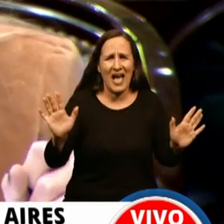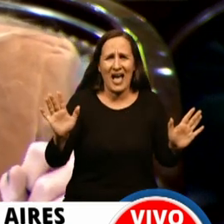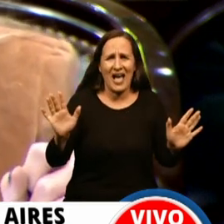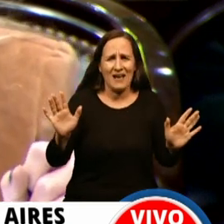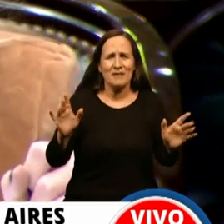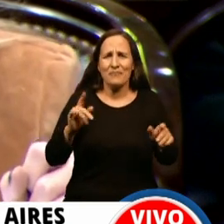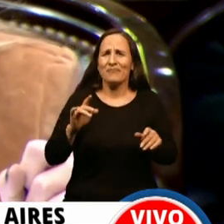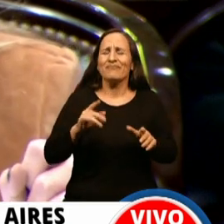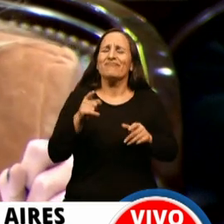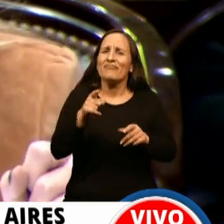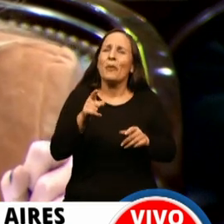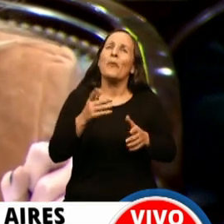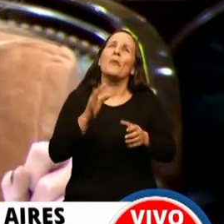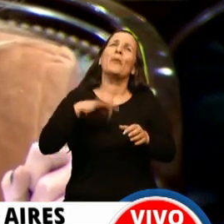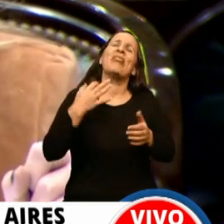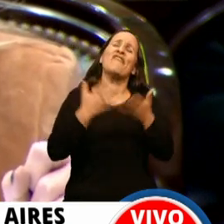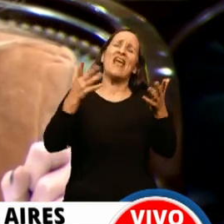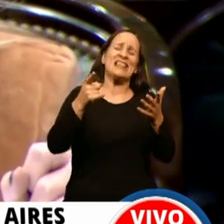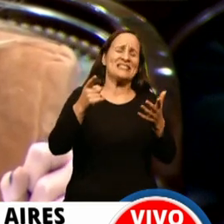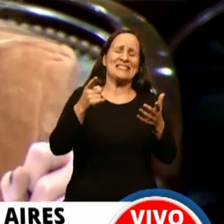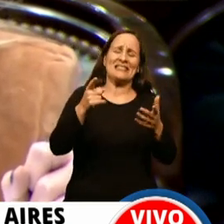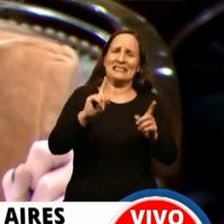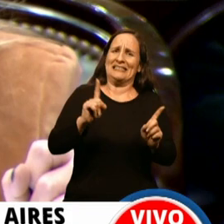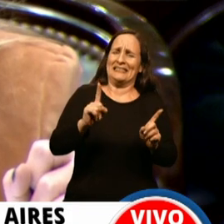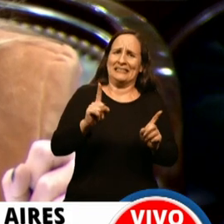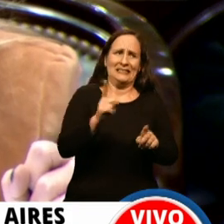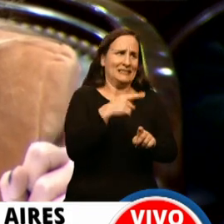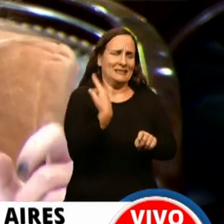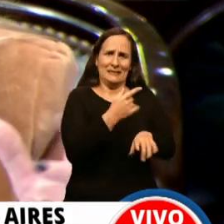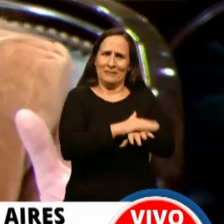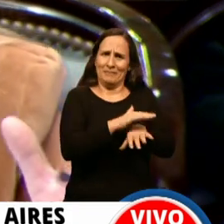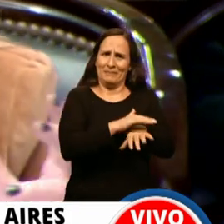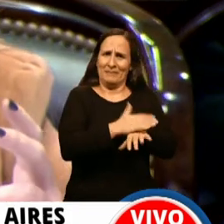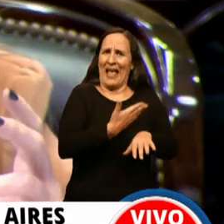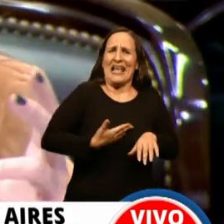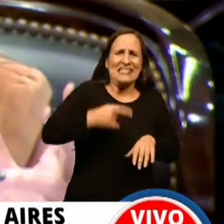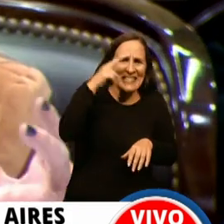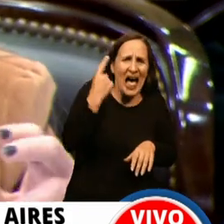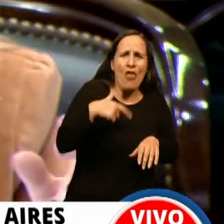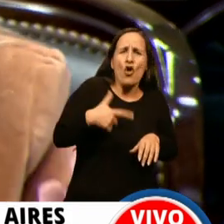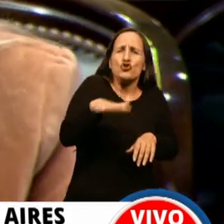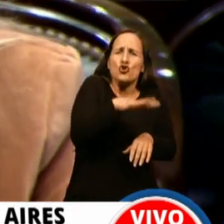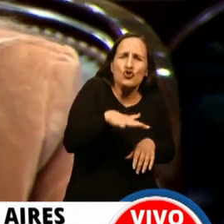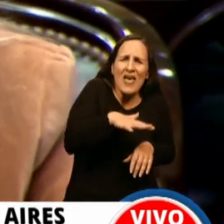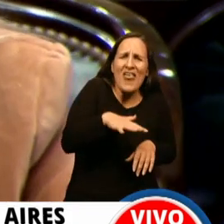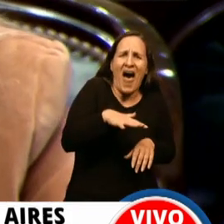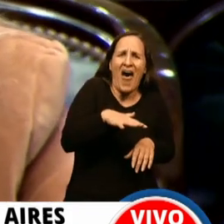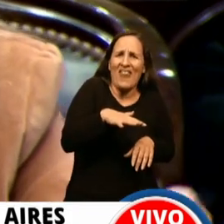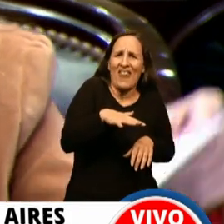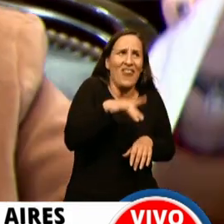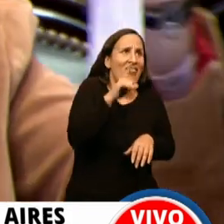privamos de vivir una vida feliz las privamos como estado como sociedad como nación